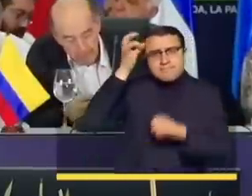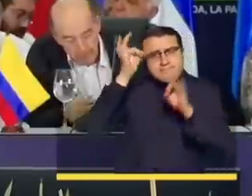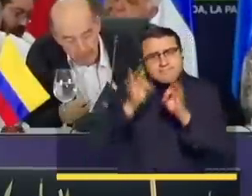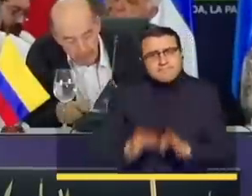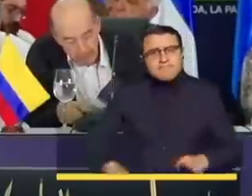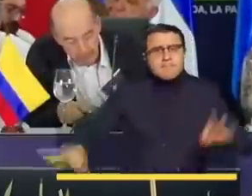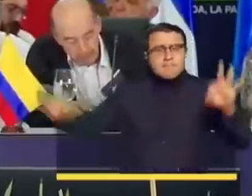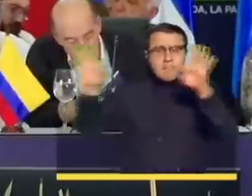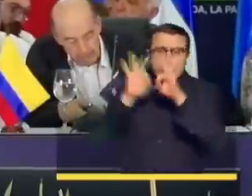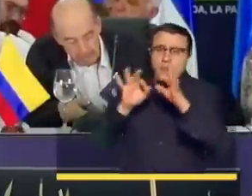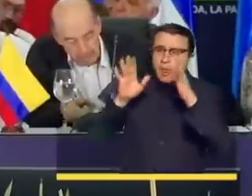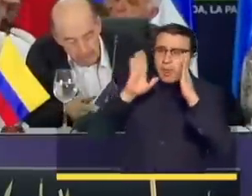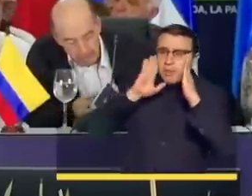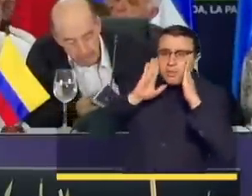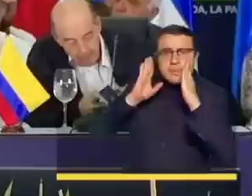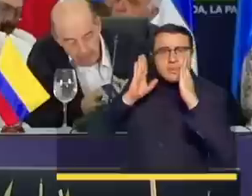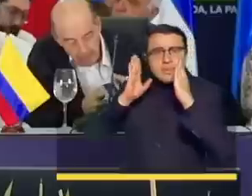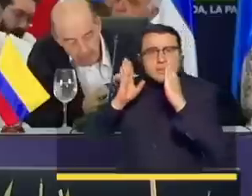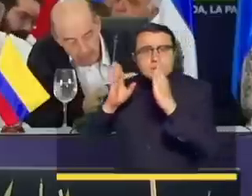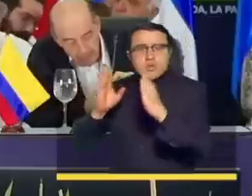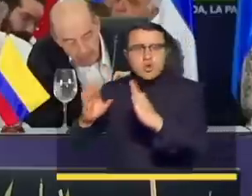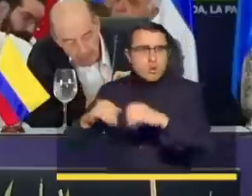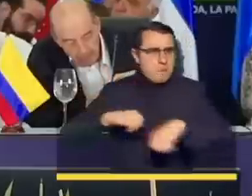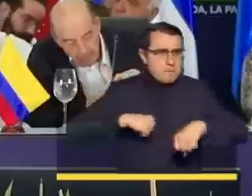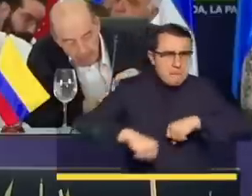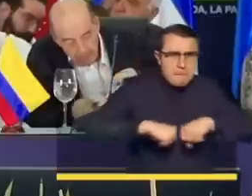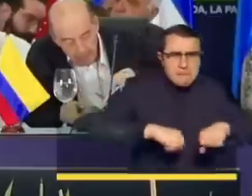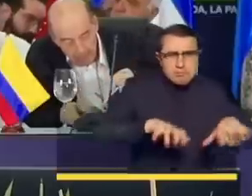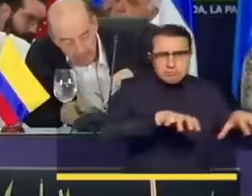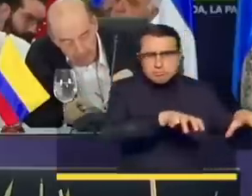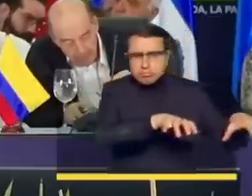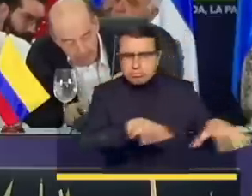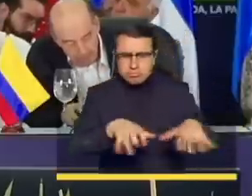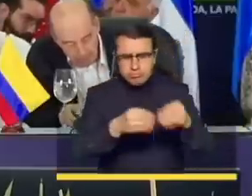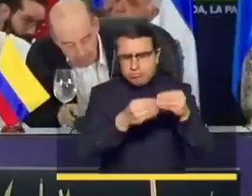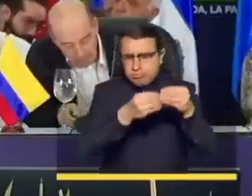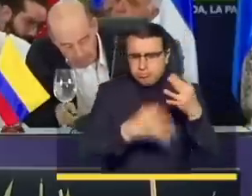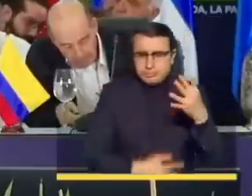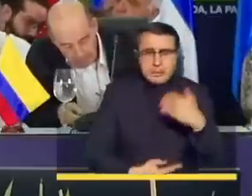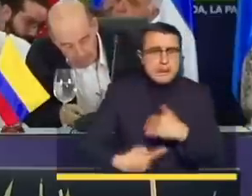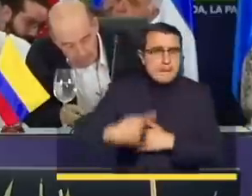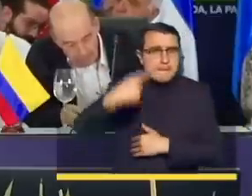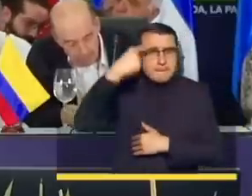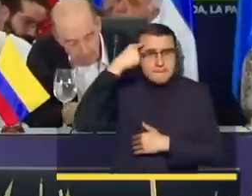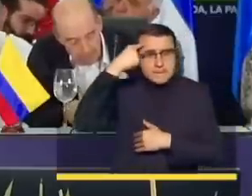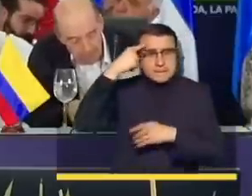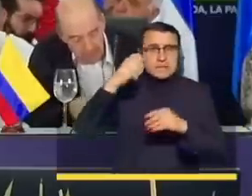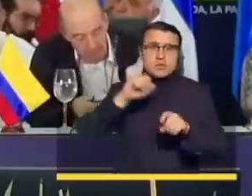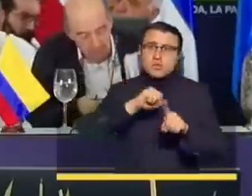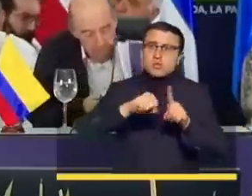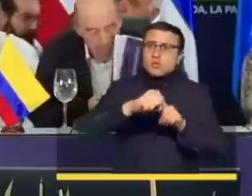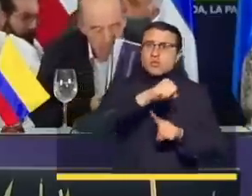comenzar todas nuestras acciones pensando en una sociedad mejor